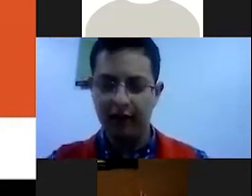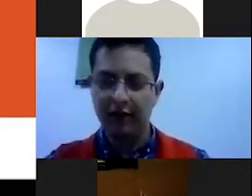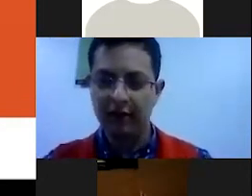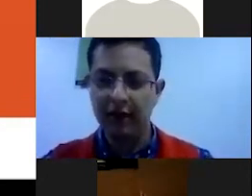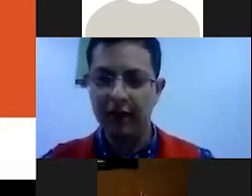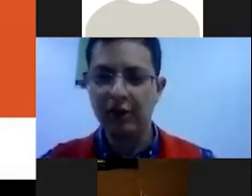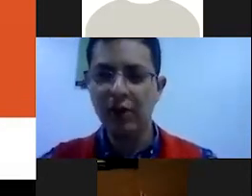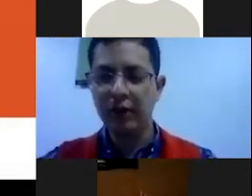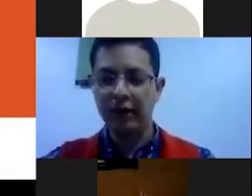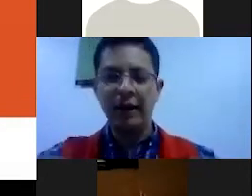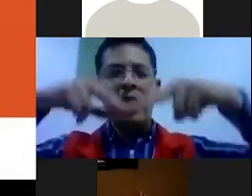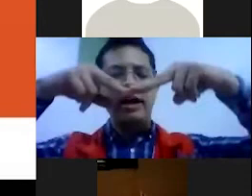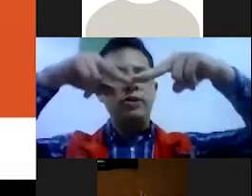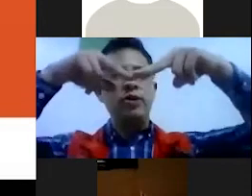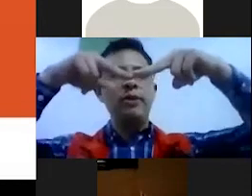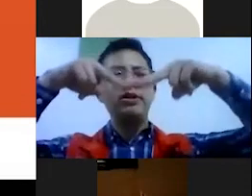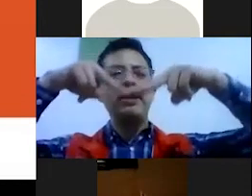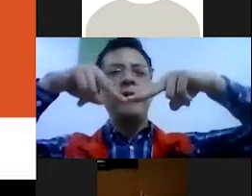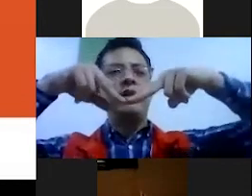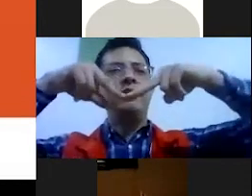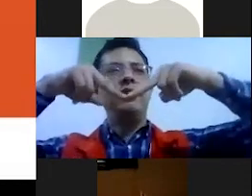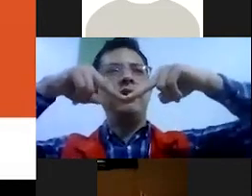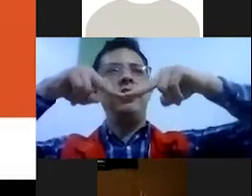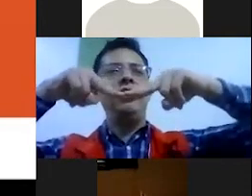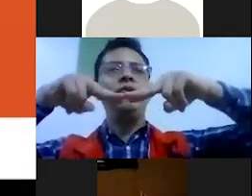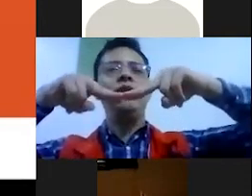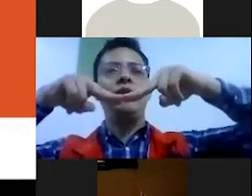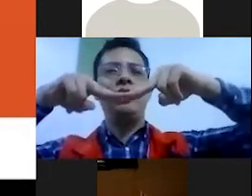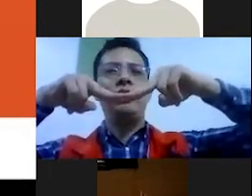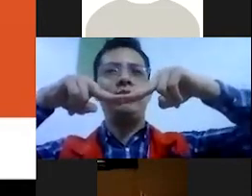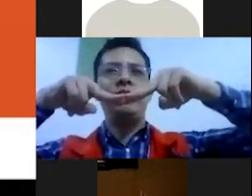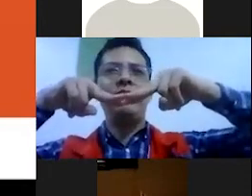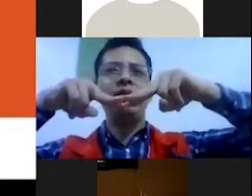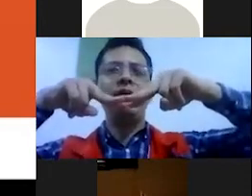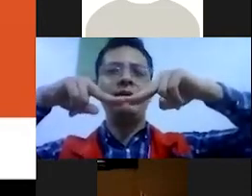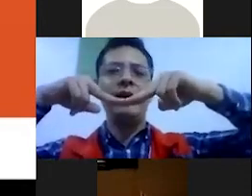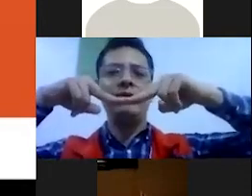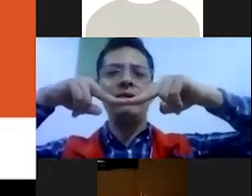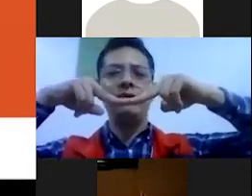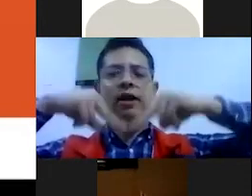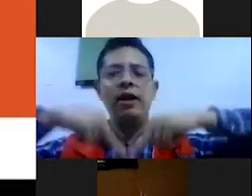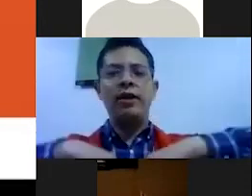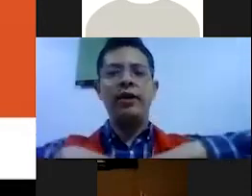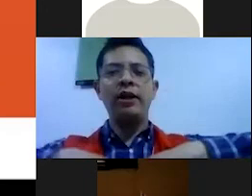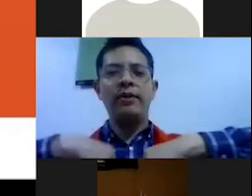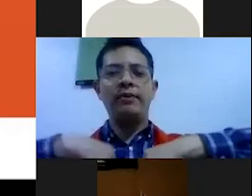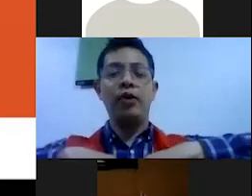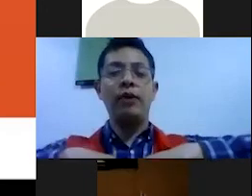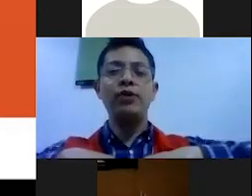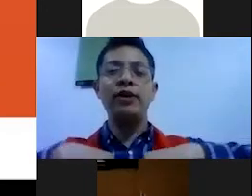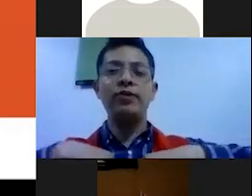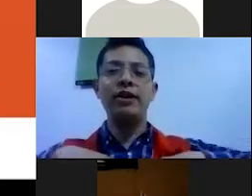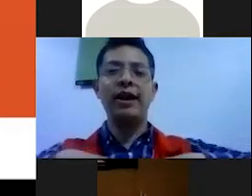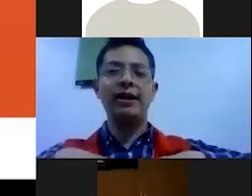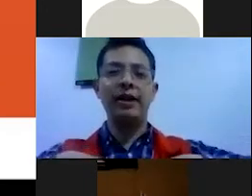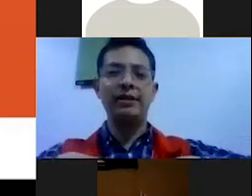Ok. Eso, si yo aplico esta fuerza en un niño de, por ejemplo, que dije 10 años, ¿no? Recuerden que lo que busco